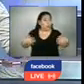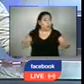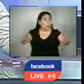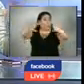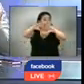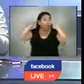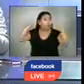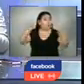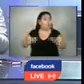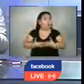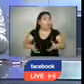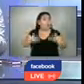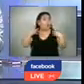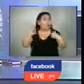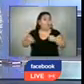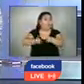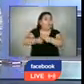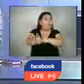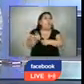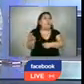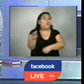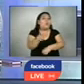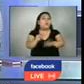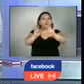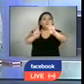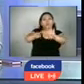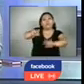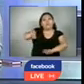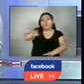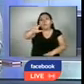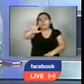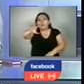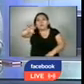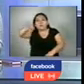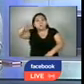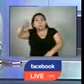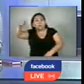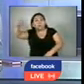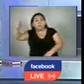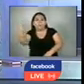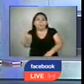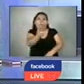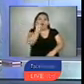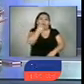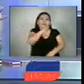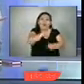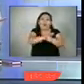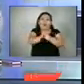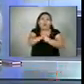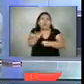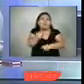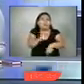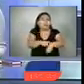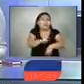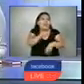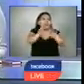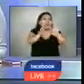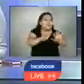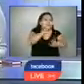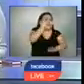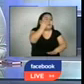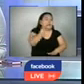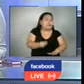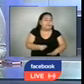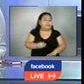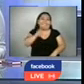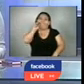récord mundial. Escuchen, alcanzando los 9,5 millones de personas contagiadas en solo 7 días. La OMS